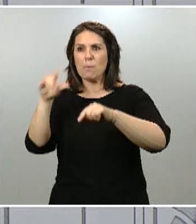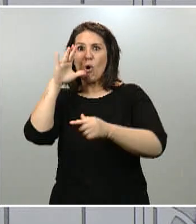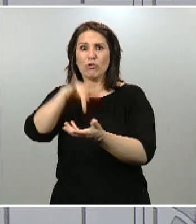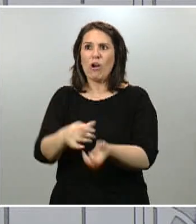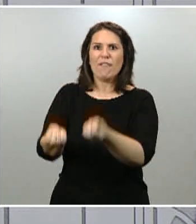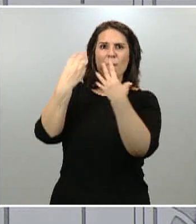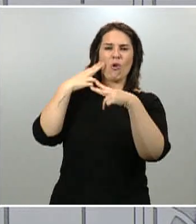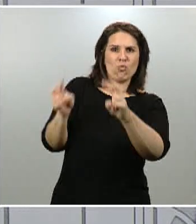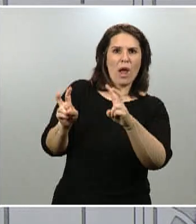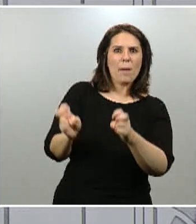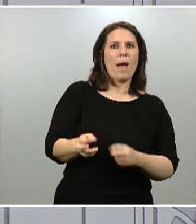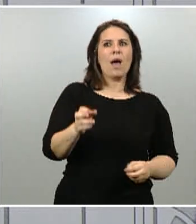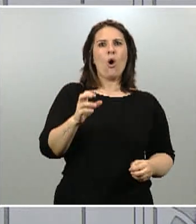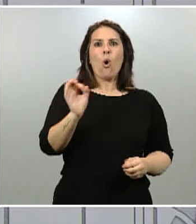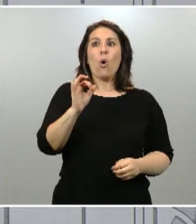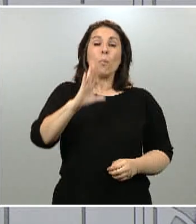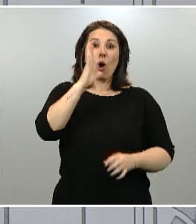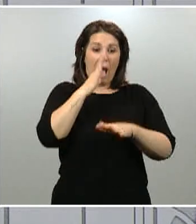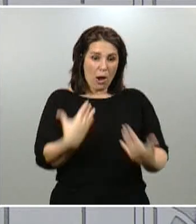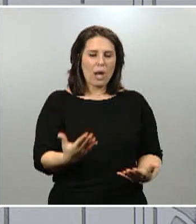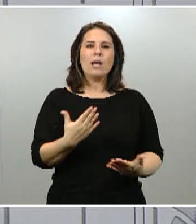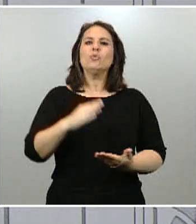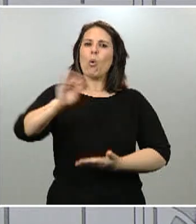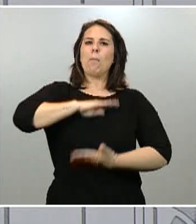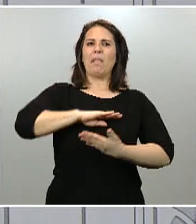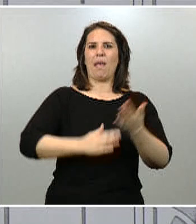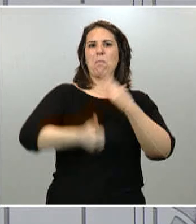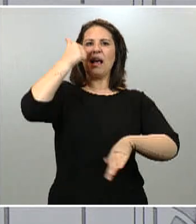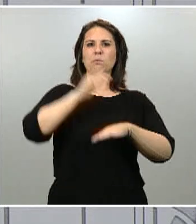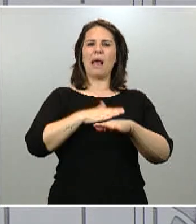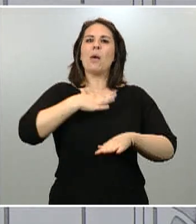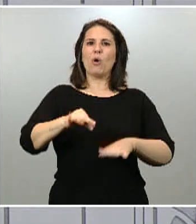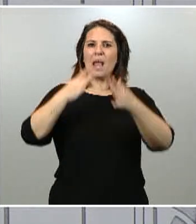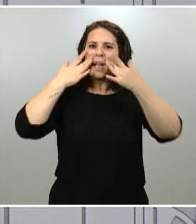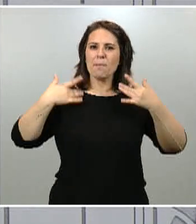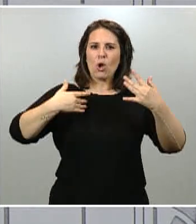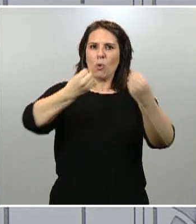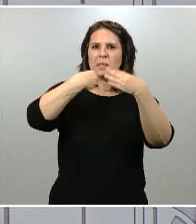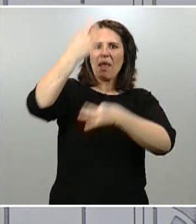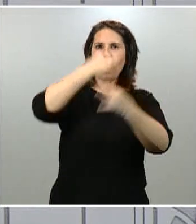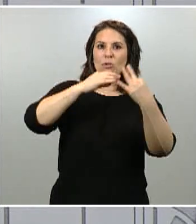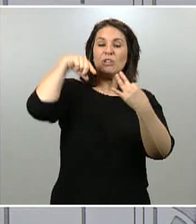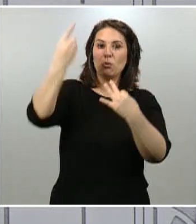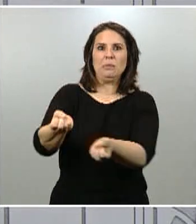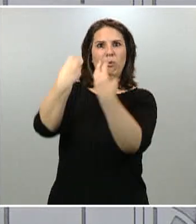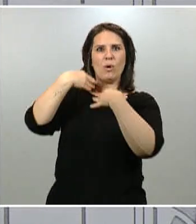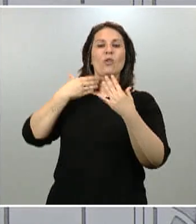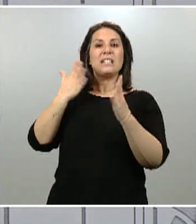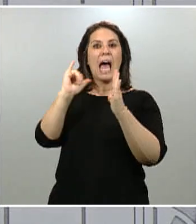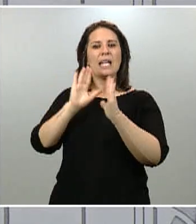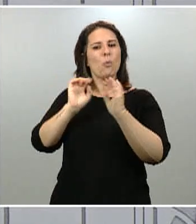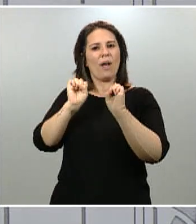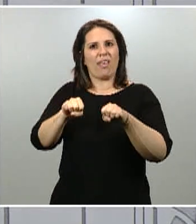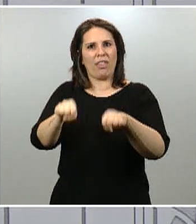mismo tienen una capacidad mayor para mejorar y limpiar esta información. Yo creo que lo que tenemos que tener, de hecho,